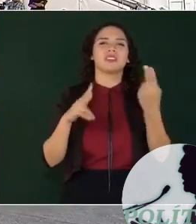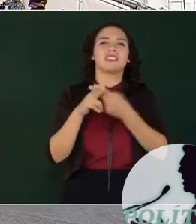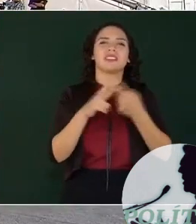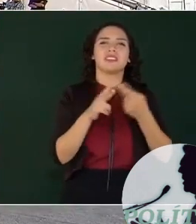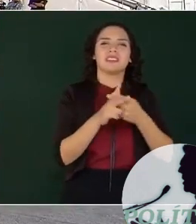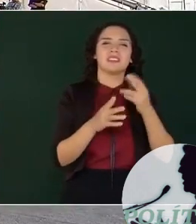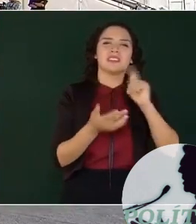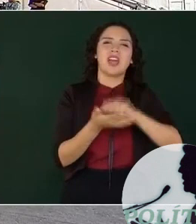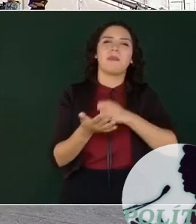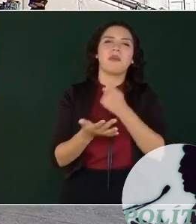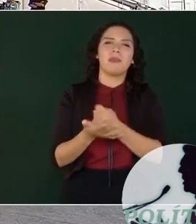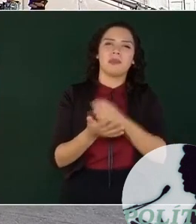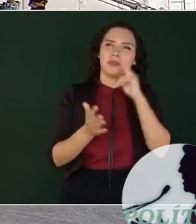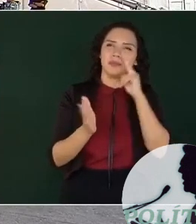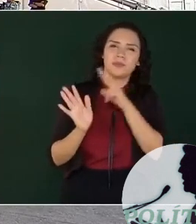Tamaulipas.